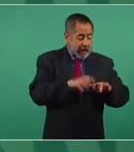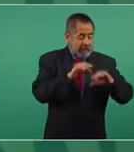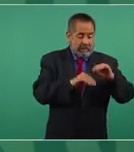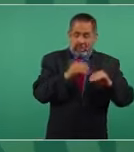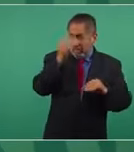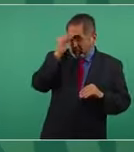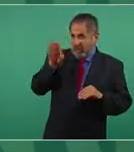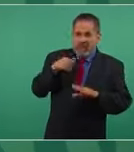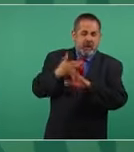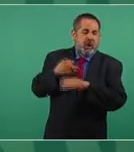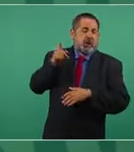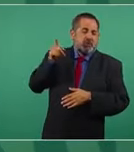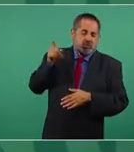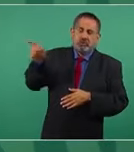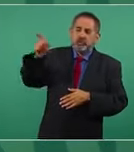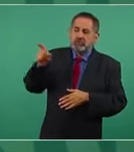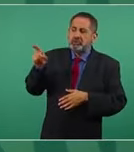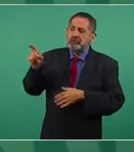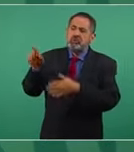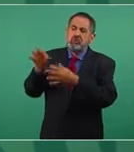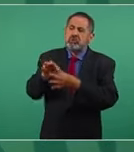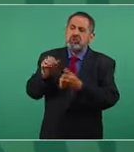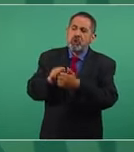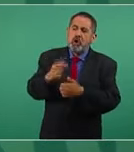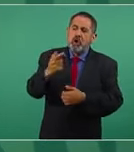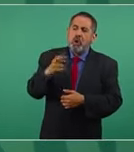al señor Palma,